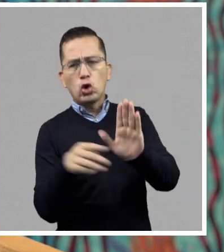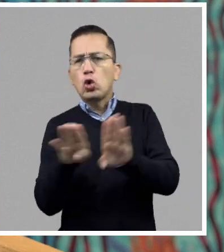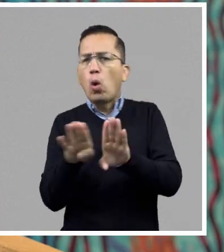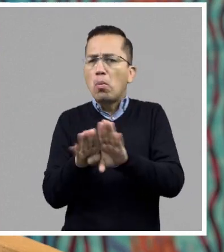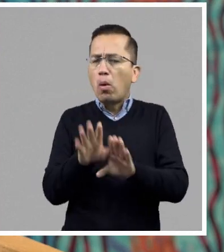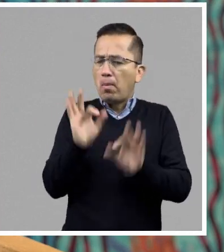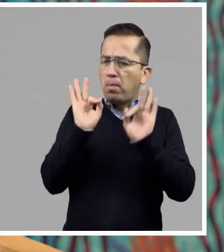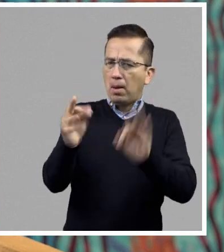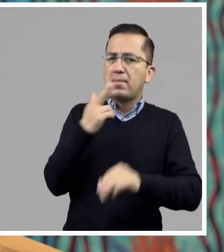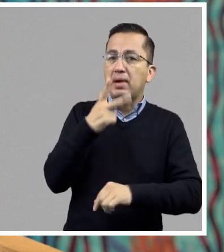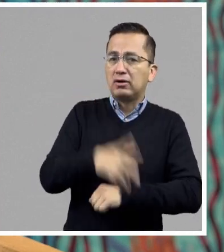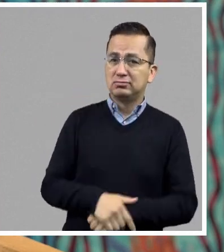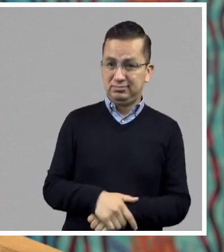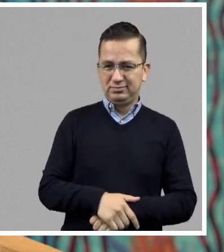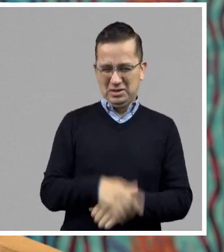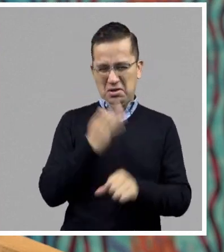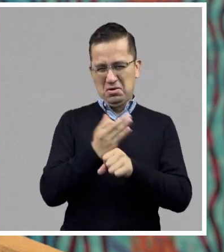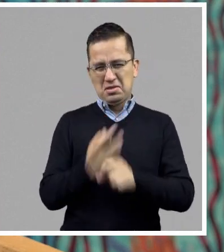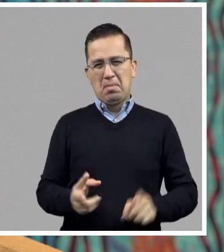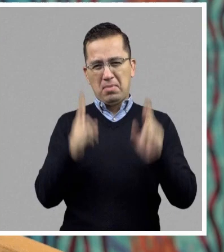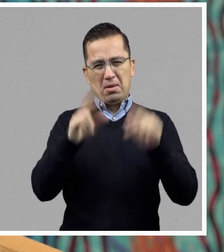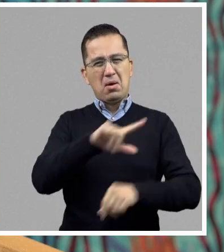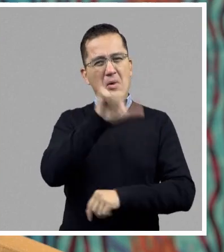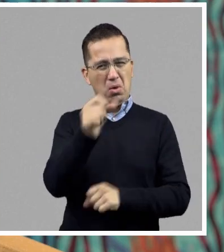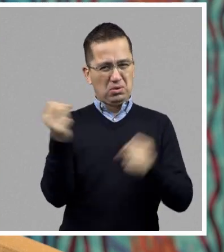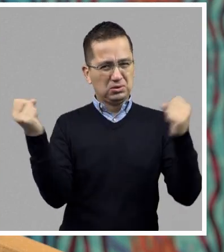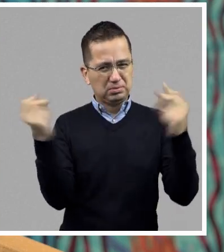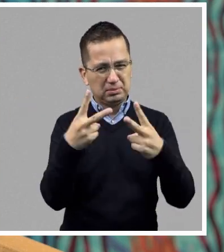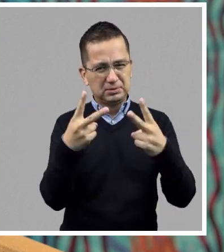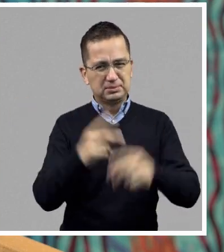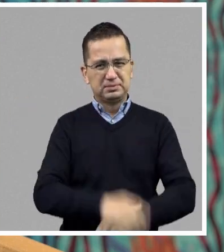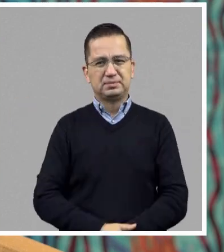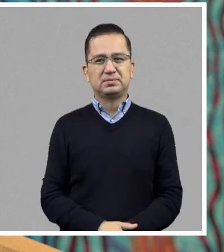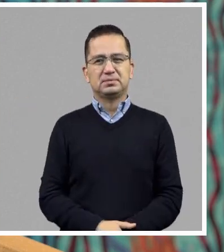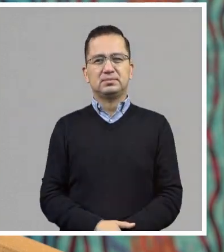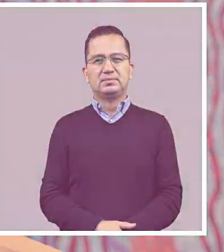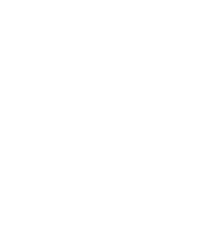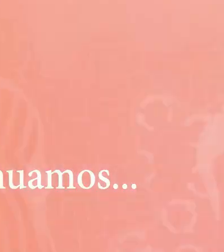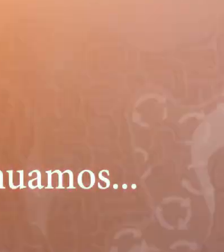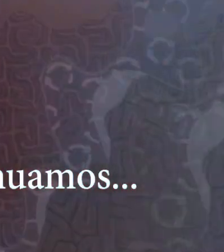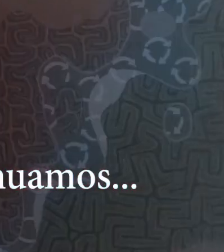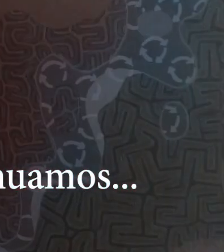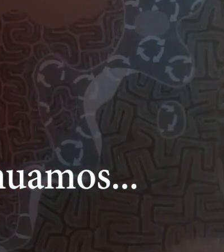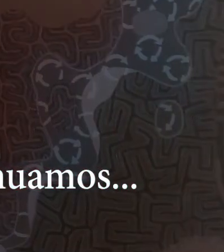territorio que mapa los permite orientarse mejor y nos vemos después de este pequeño corte